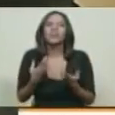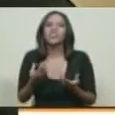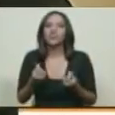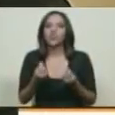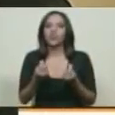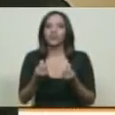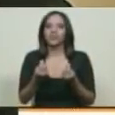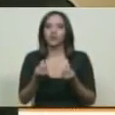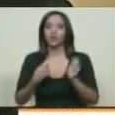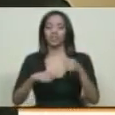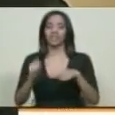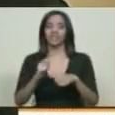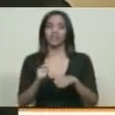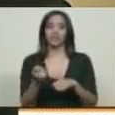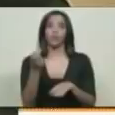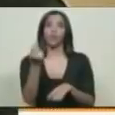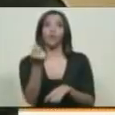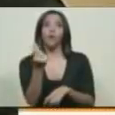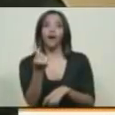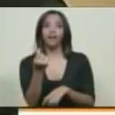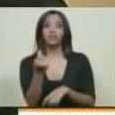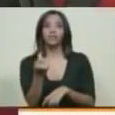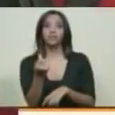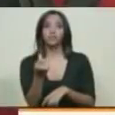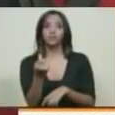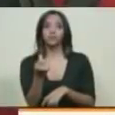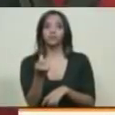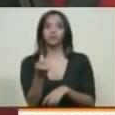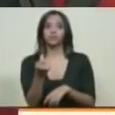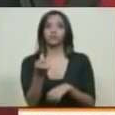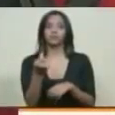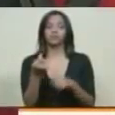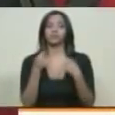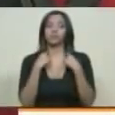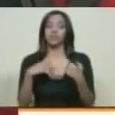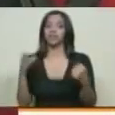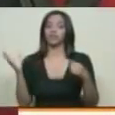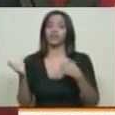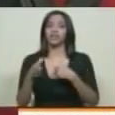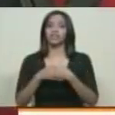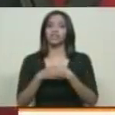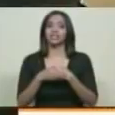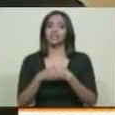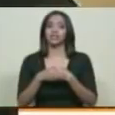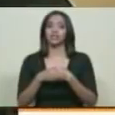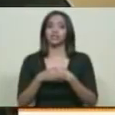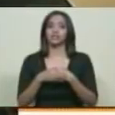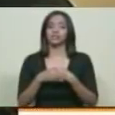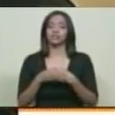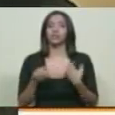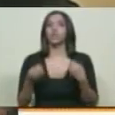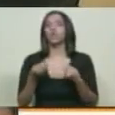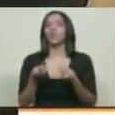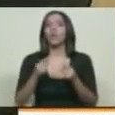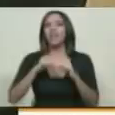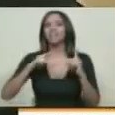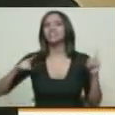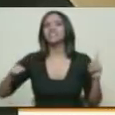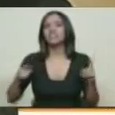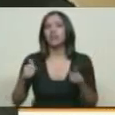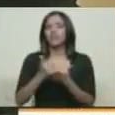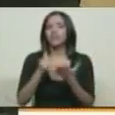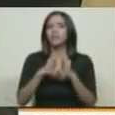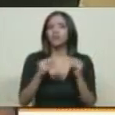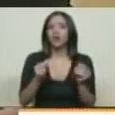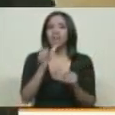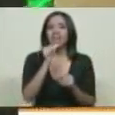que está vendiendo. ¿Cuánto le cuesta? Si estuviesen perdiendo, estuviesen cerrados. ¿Cuánto le cuesta a los empleados? ¿Cuánto le cuesta la electricidad, Farmatodo? ¿Cuánto le cuesta el agua,